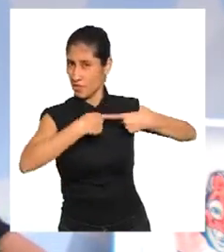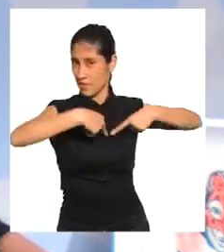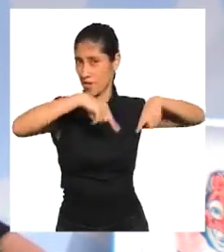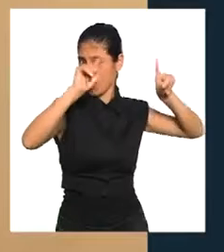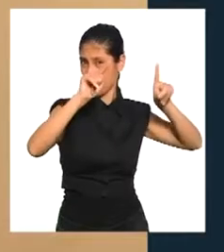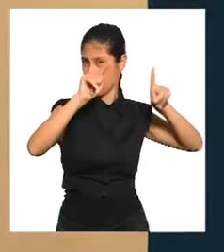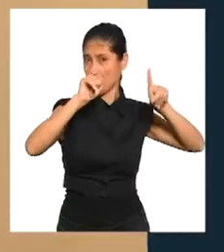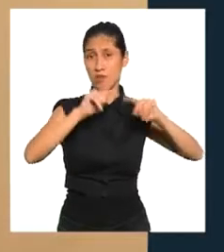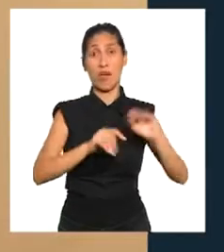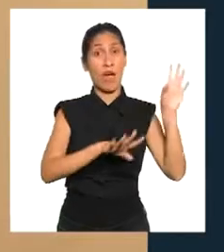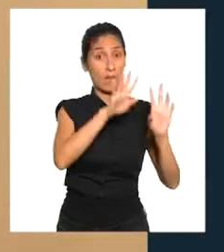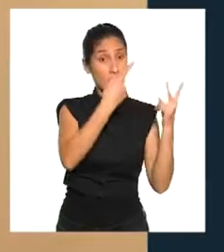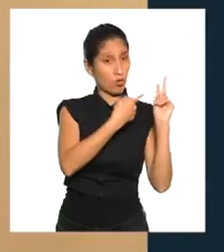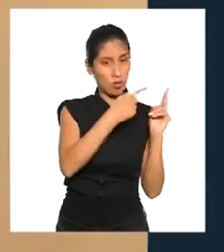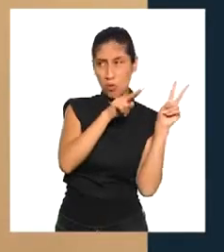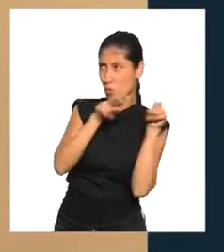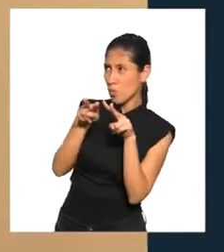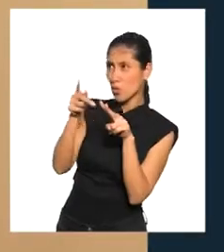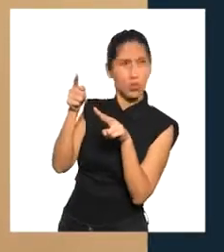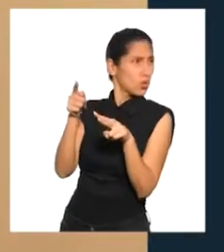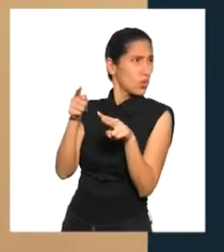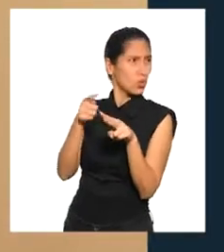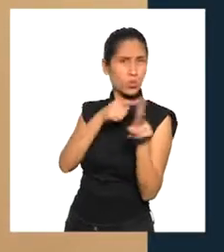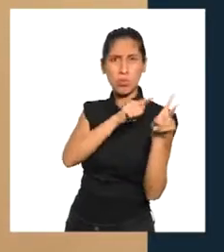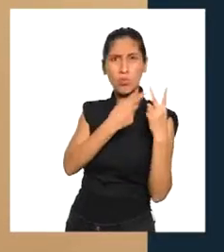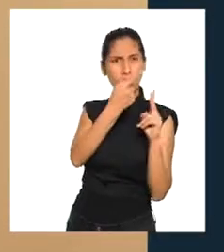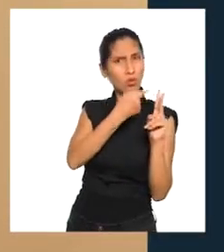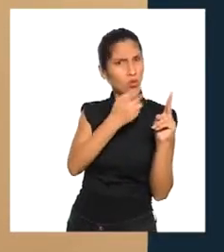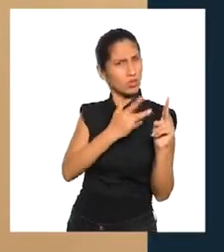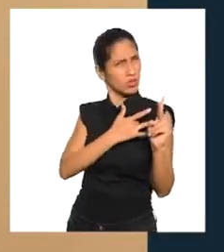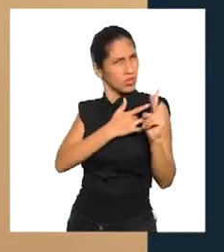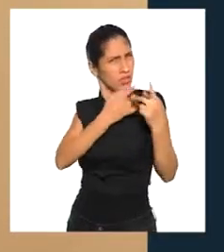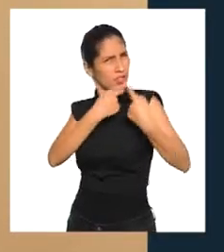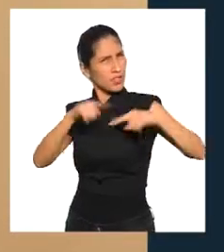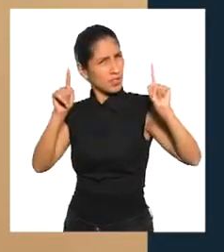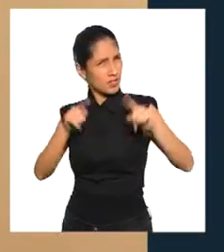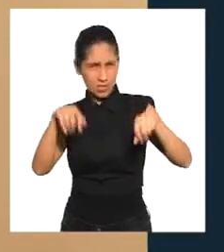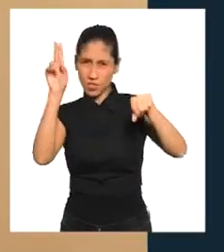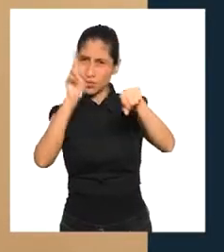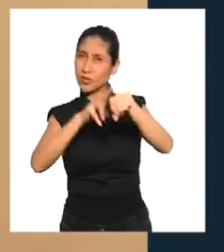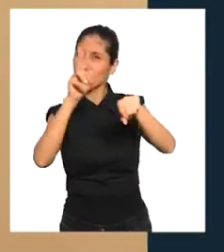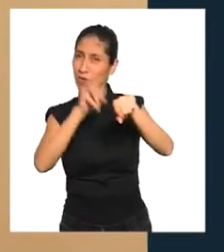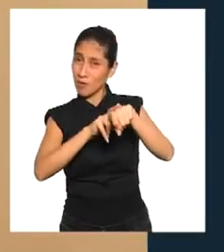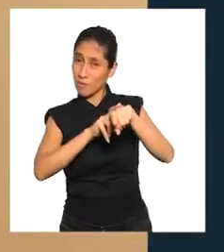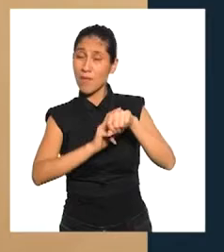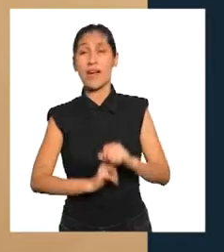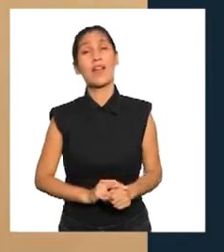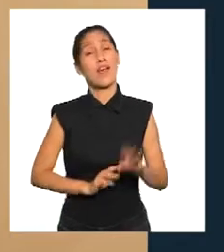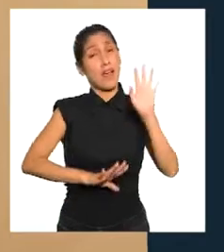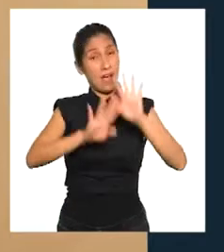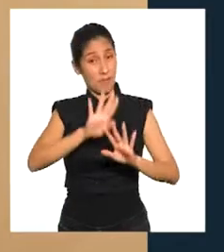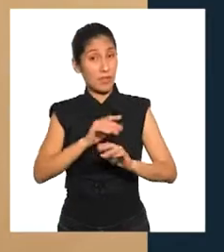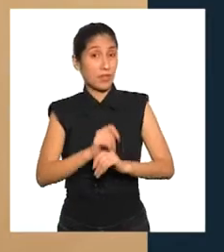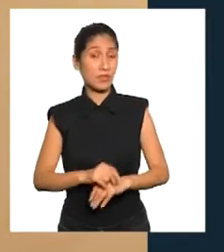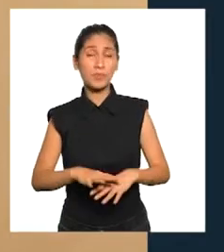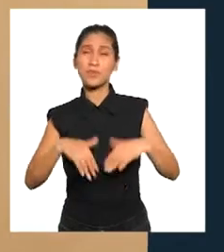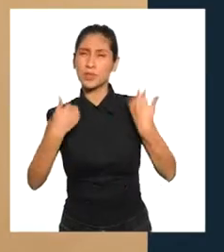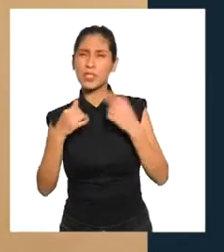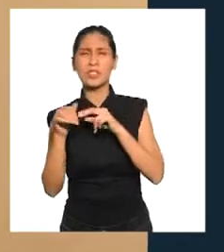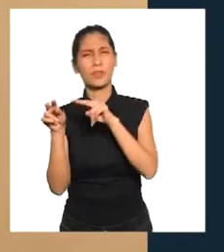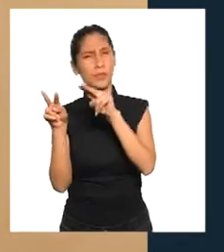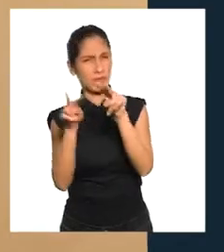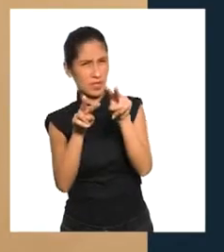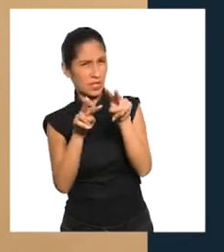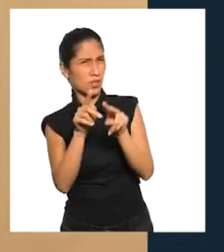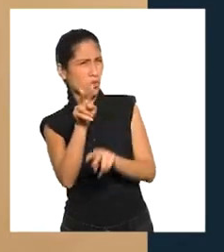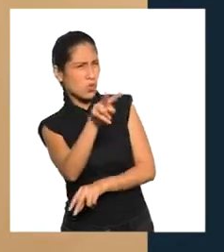¿A qué se debe? Eso es normal. Las emociones que generan una determinada situación se pueden